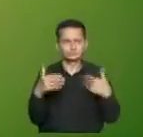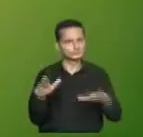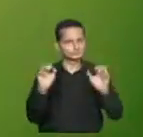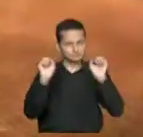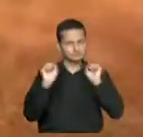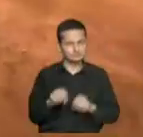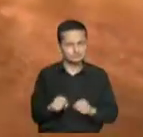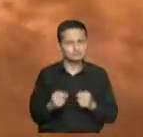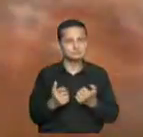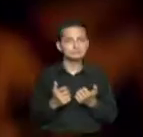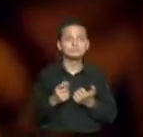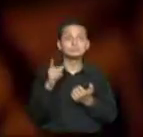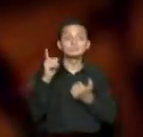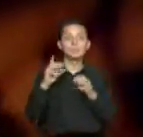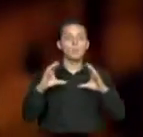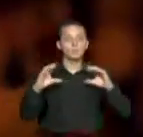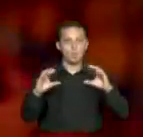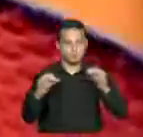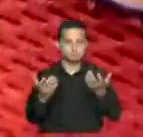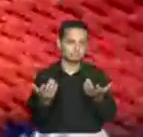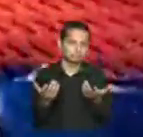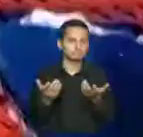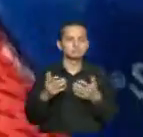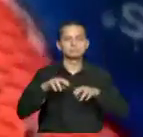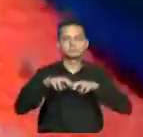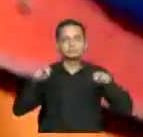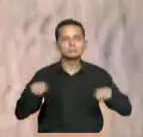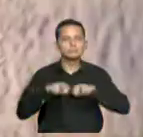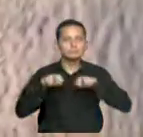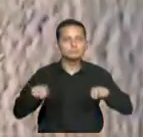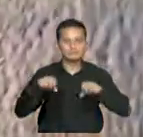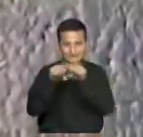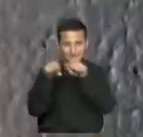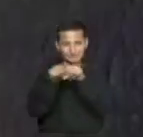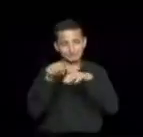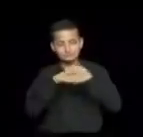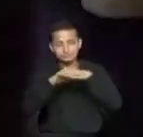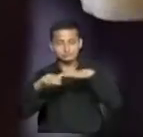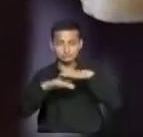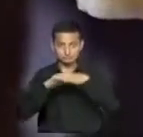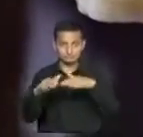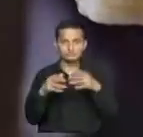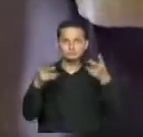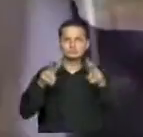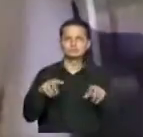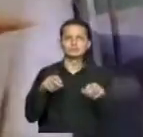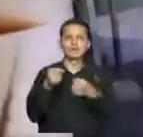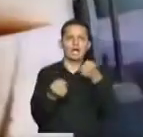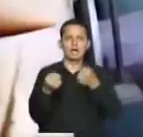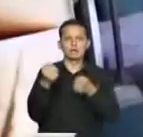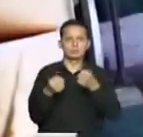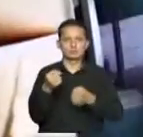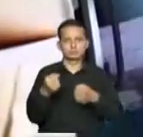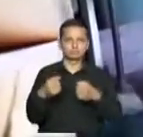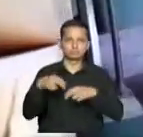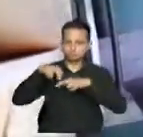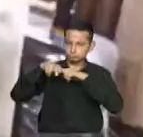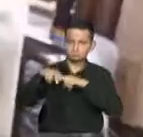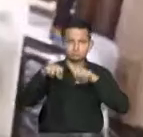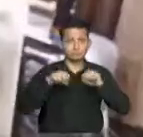para la fabricación de muebles, colchones, plantillas de zapatos y tapicería de autos. La bioespuma es una buena